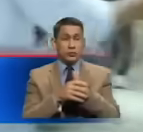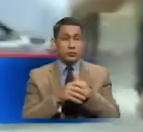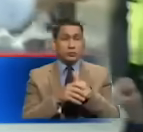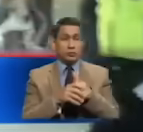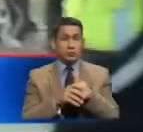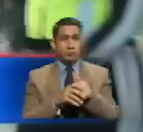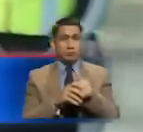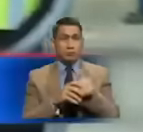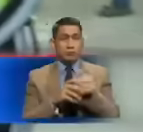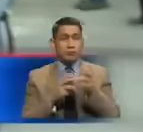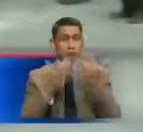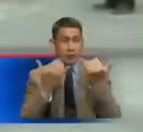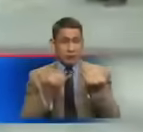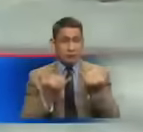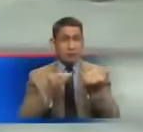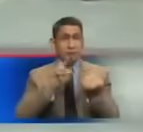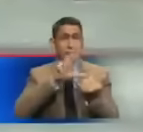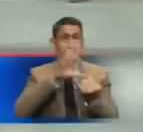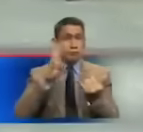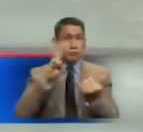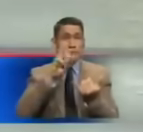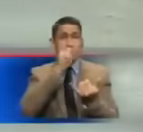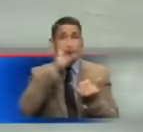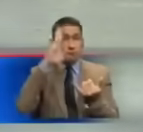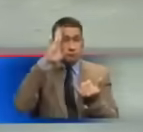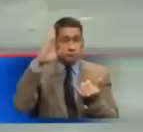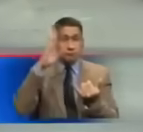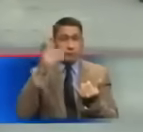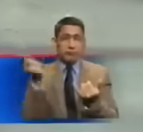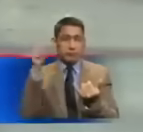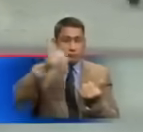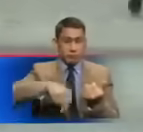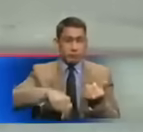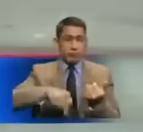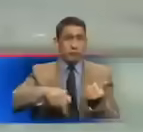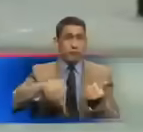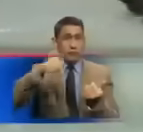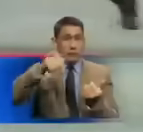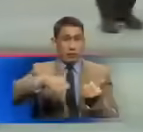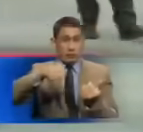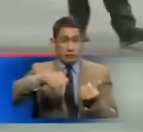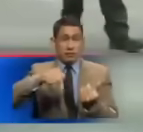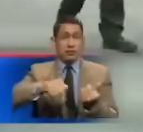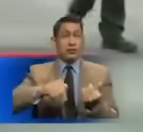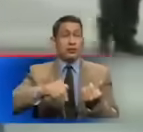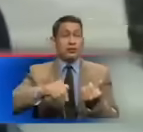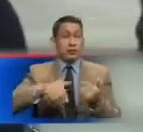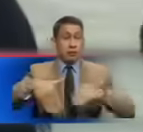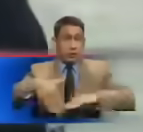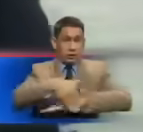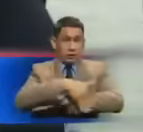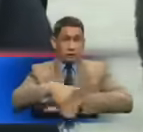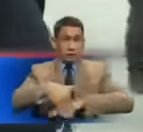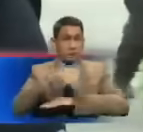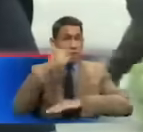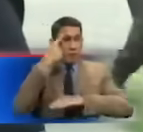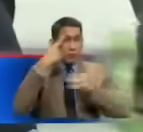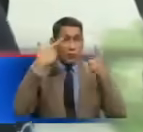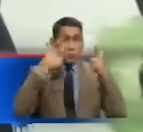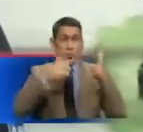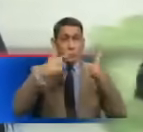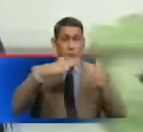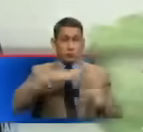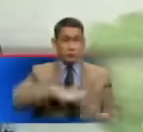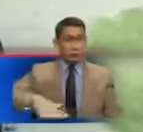alcotest. Hemos desplegado 36 agentes civiles de tránsito alrededor de los cierres y rutas alternas para brindar un buen servicio a la